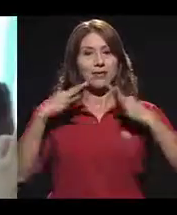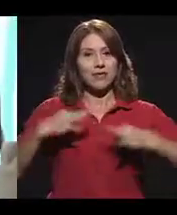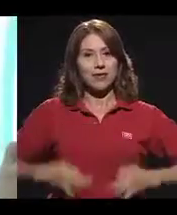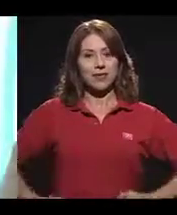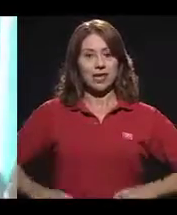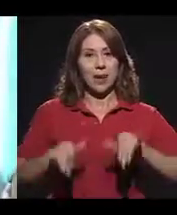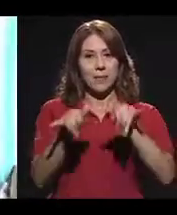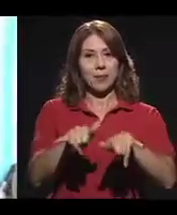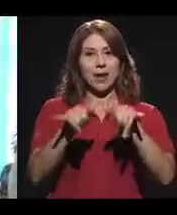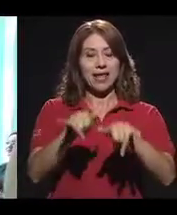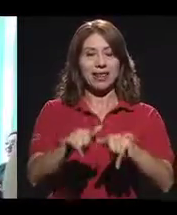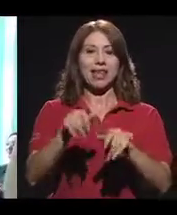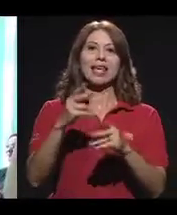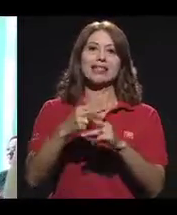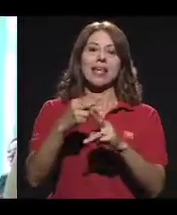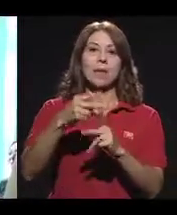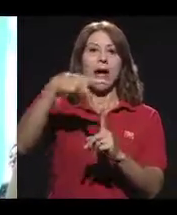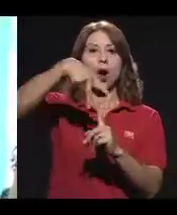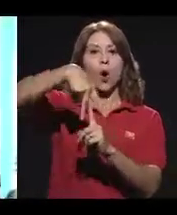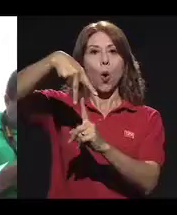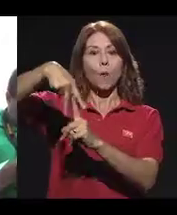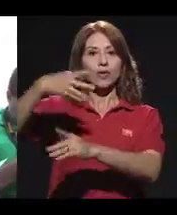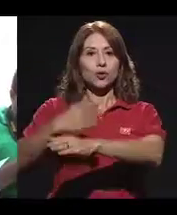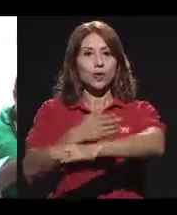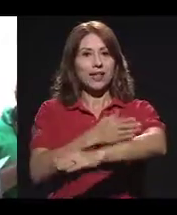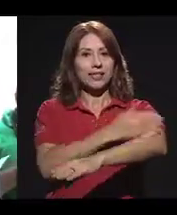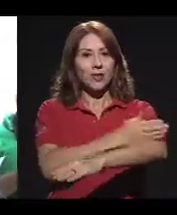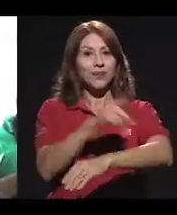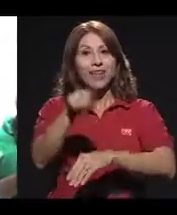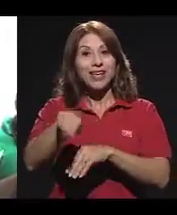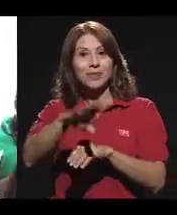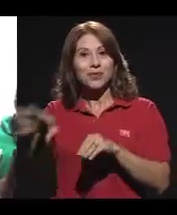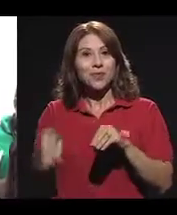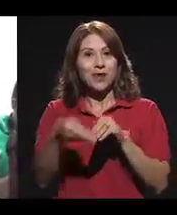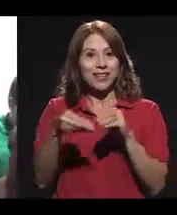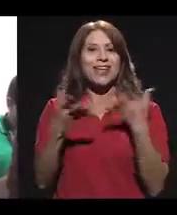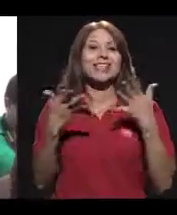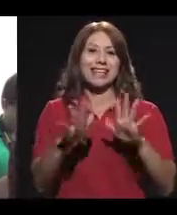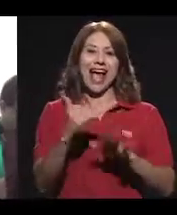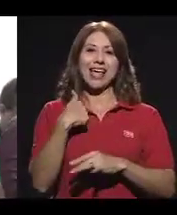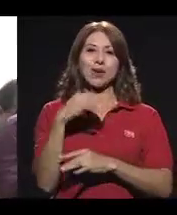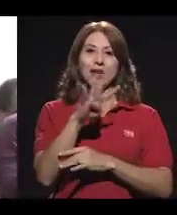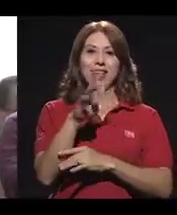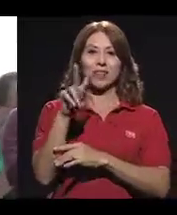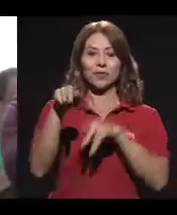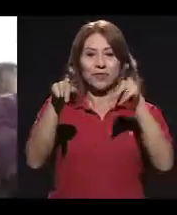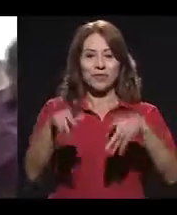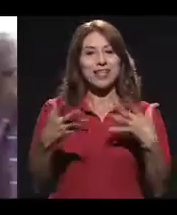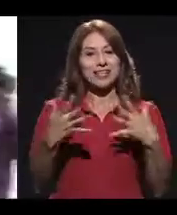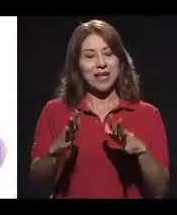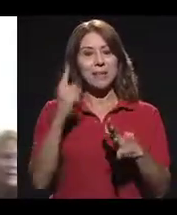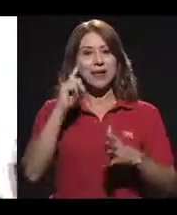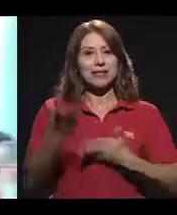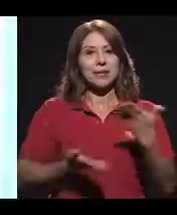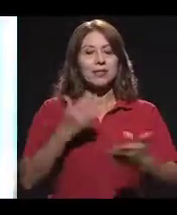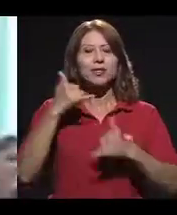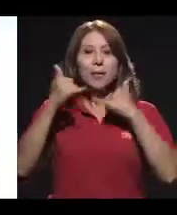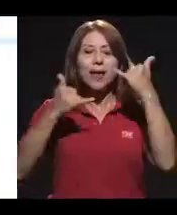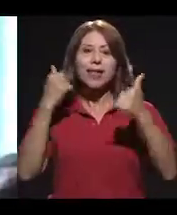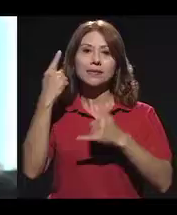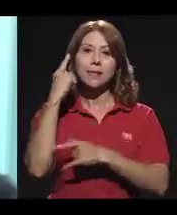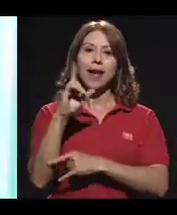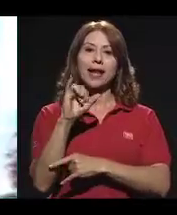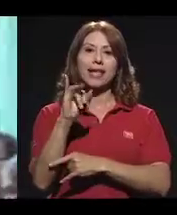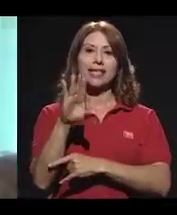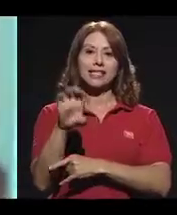COPE Superación. Estos se sumarán a los 42 ya existentes en servicios de atención de llamadas para el Instituto Costarricense